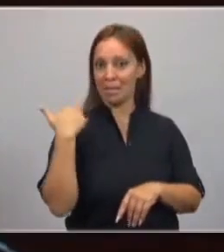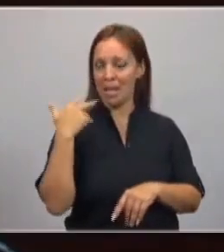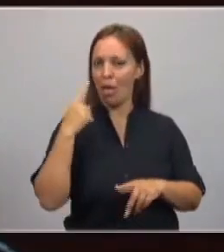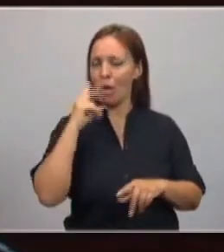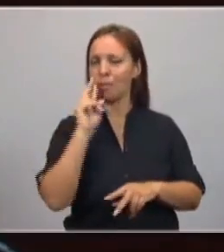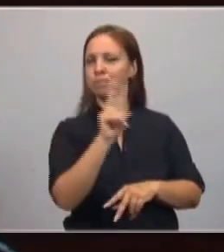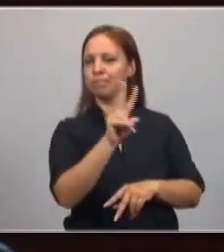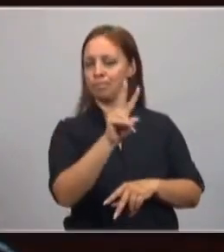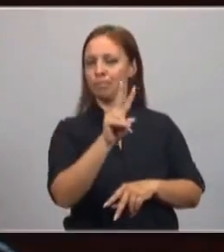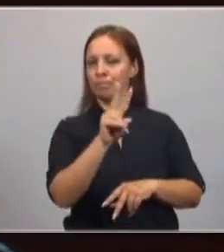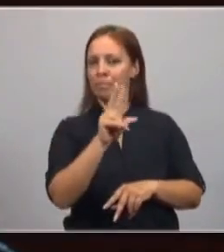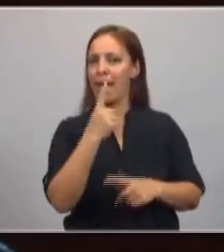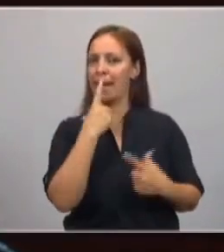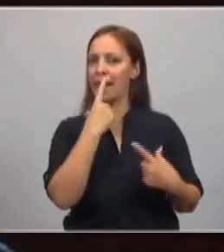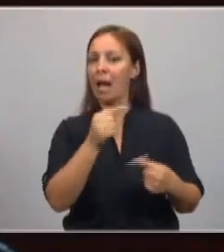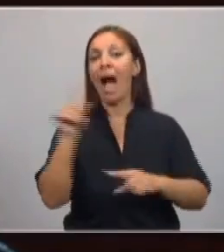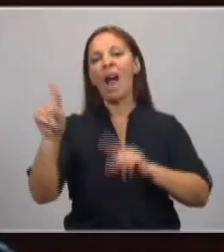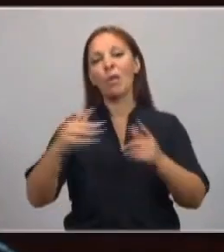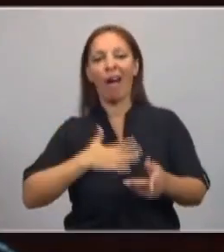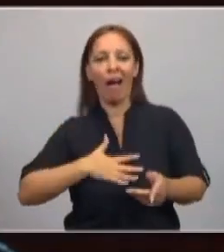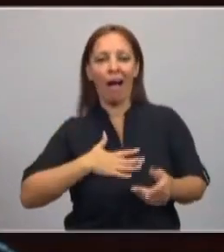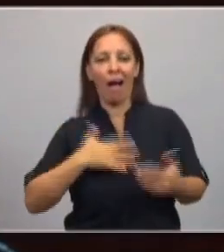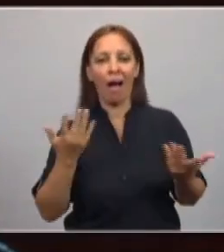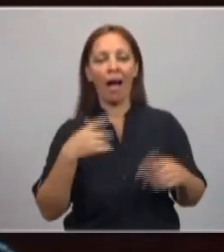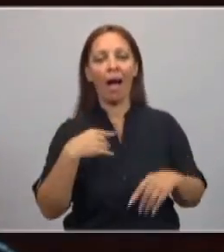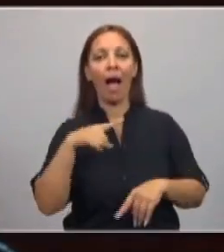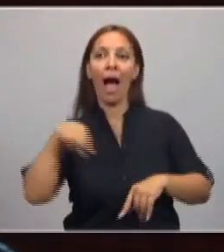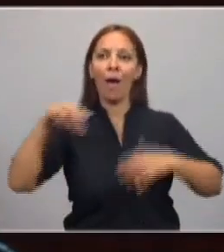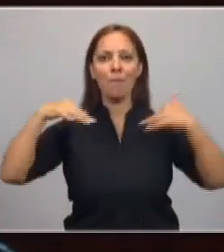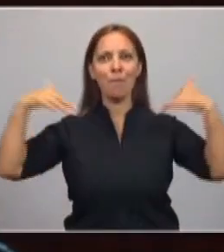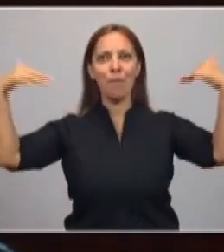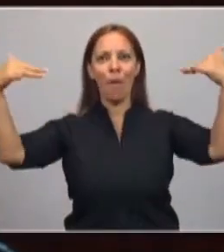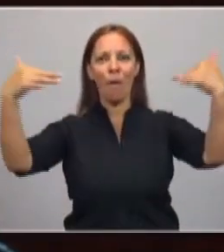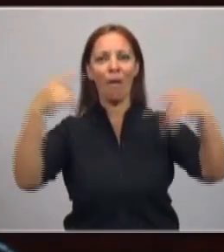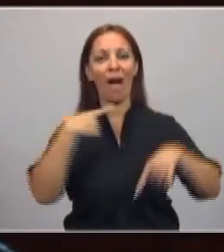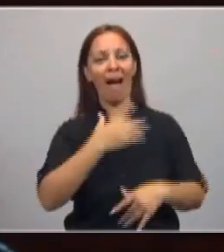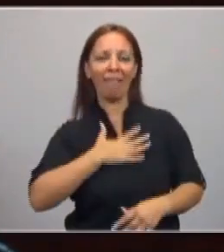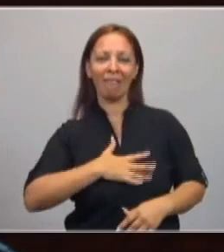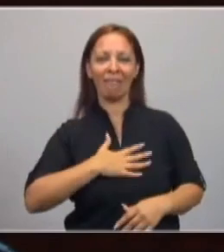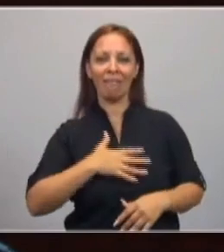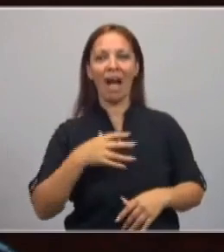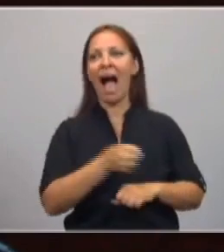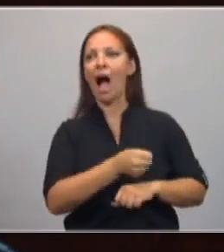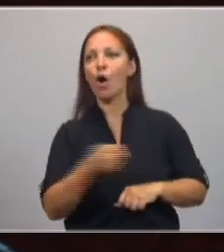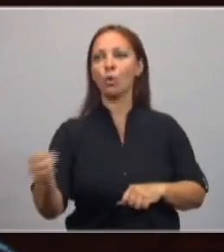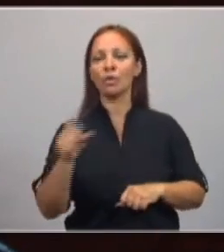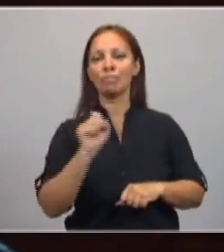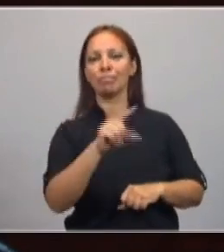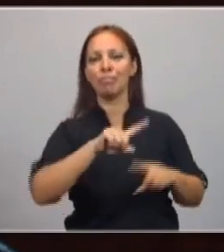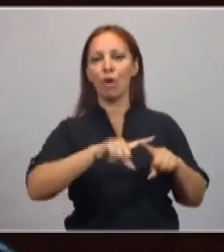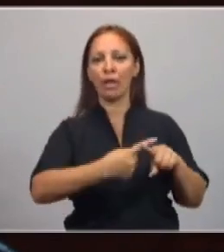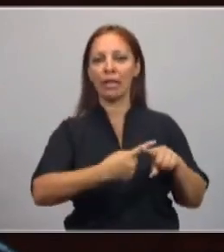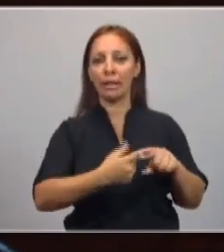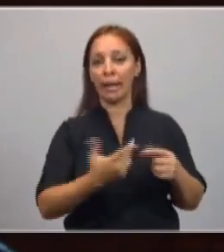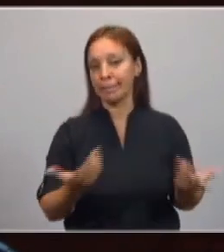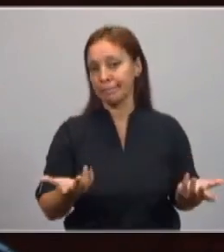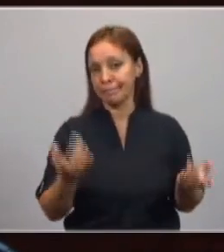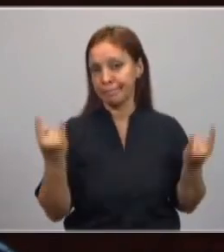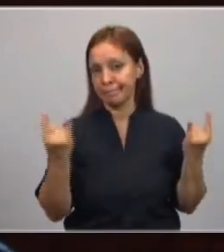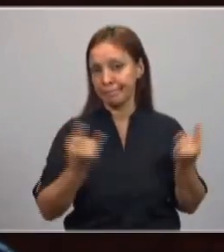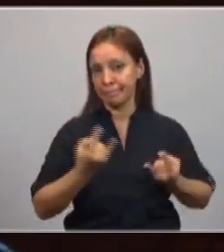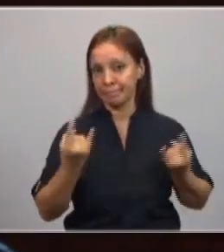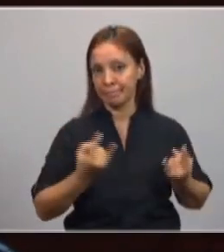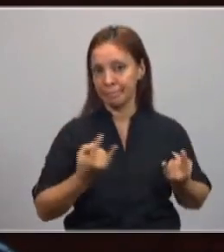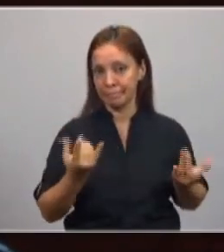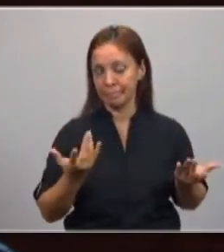para regocijo de algunos que poblaban los balcones del Congreso, que se ajustó a la política. Como se ve, es verso.